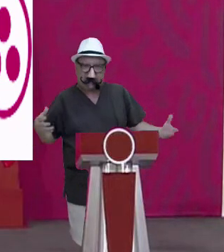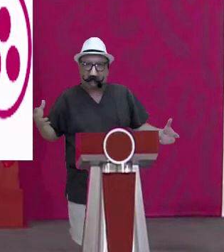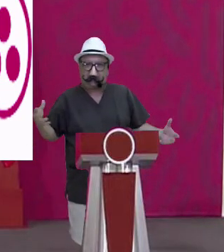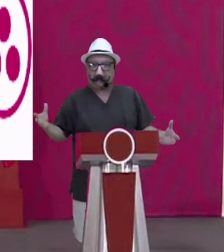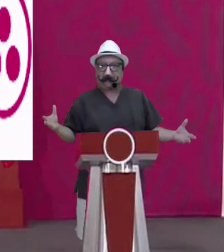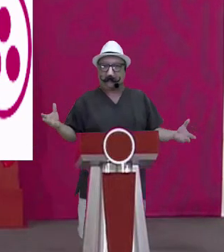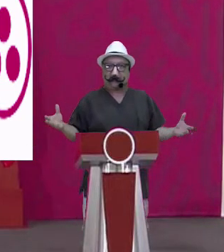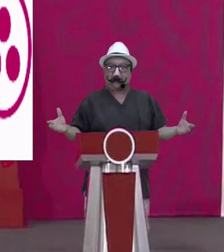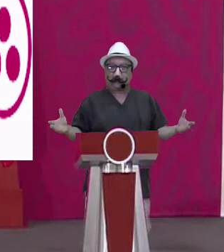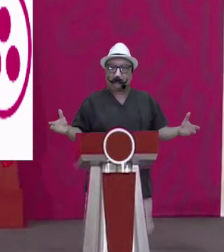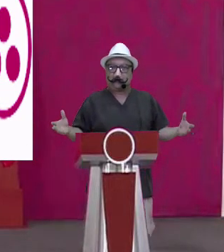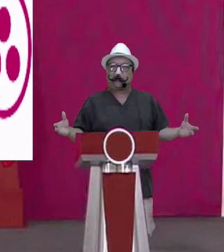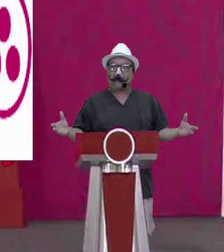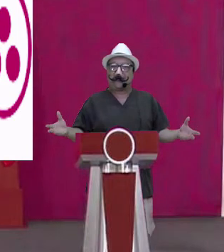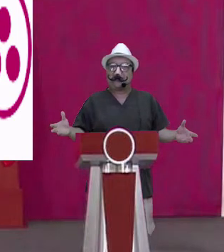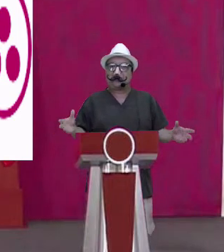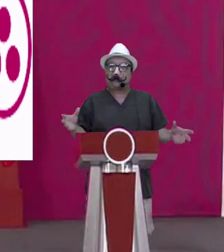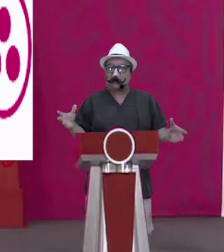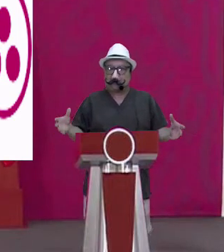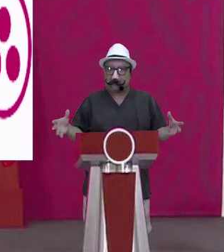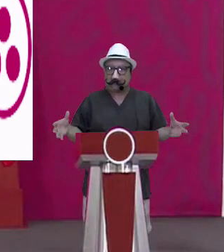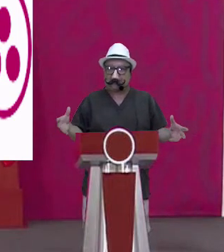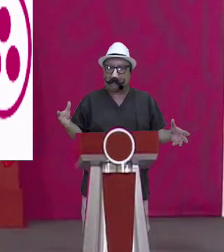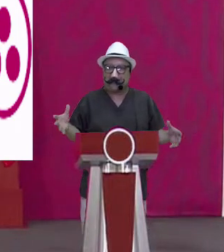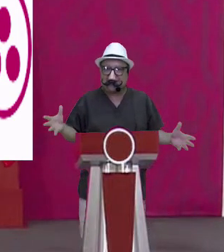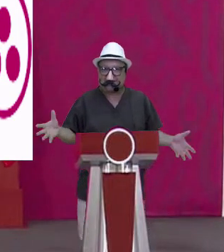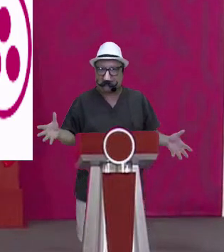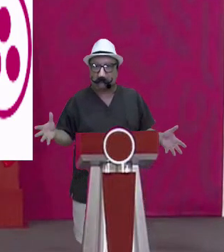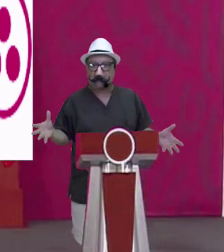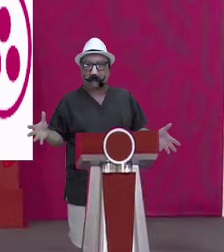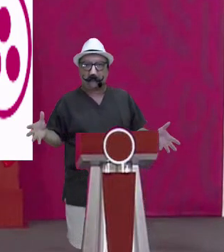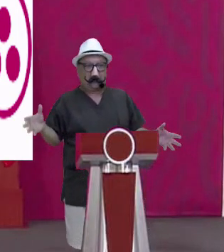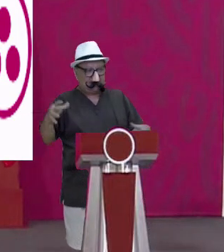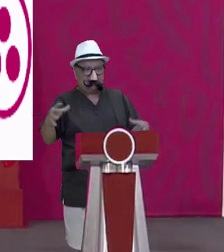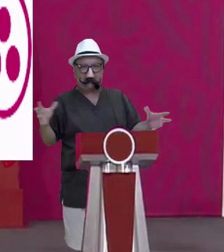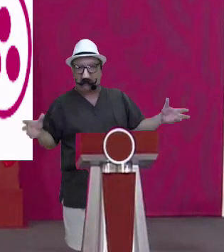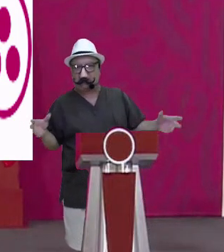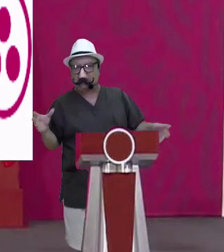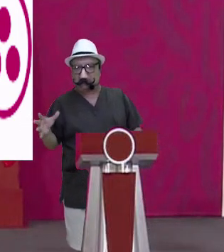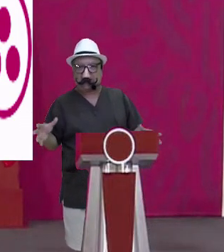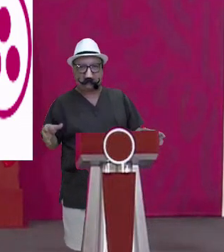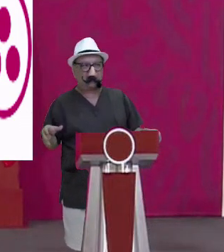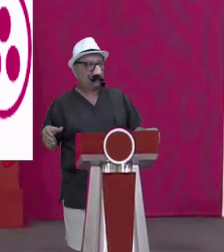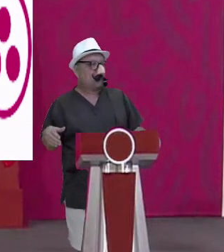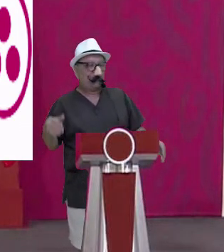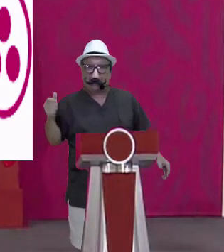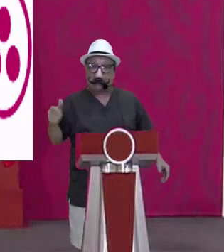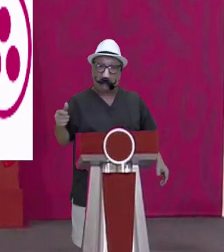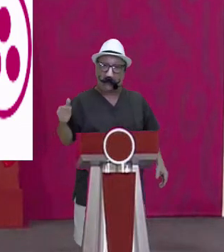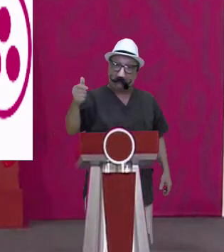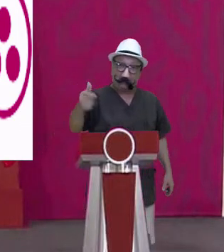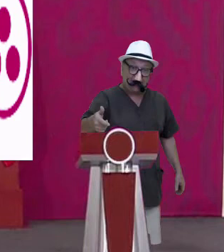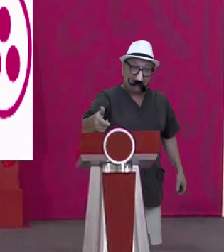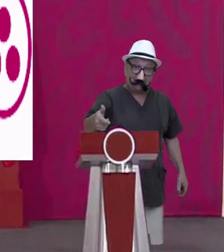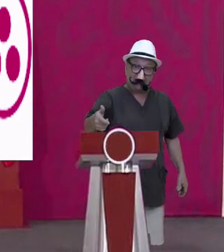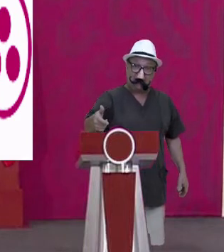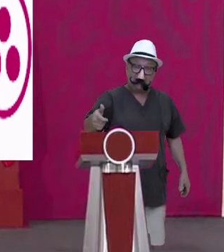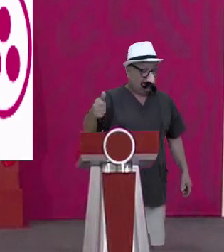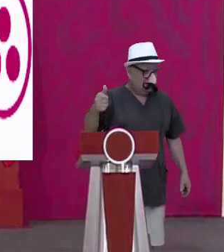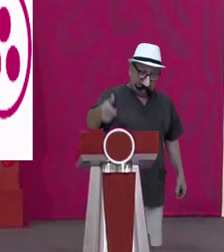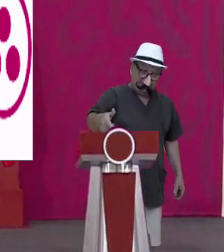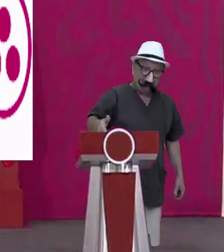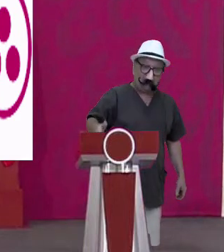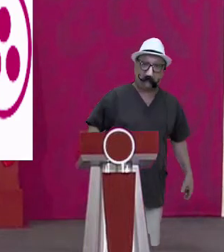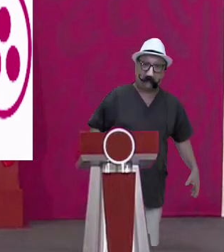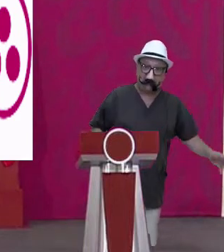quieren ver que un mecanismo que se preste para esto. El presidente ya dio una explicación, pero a la primera